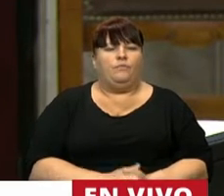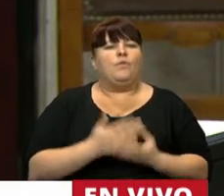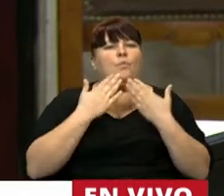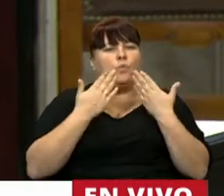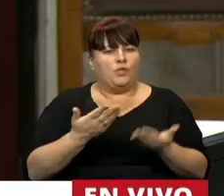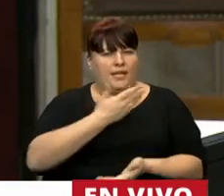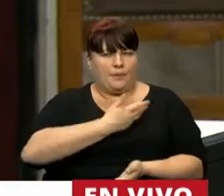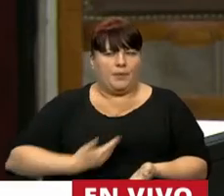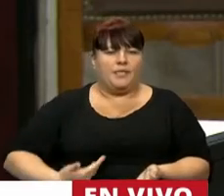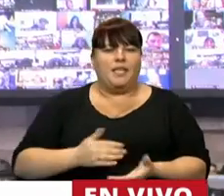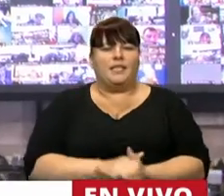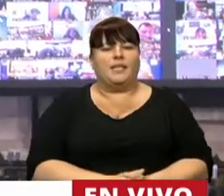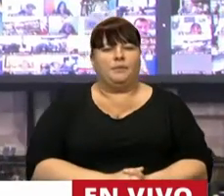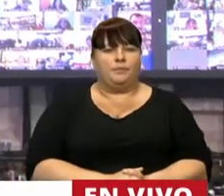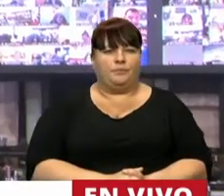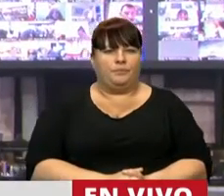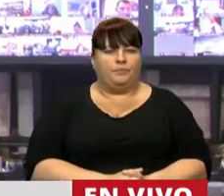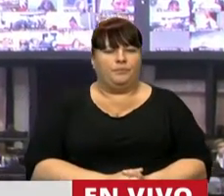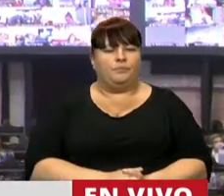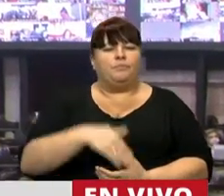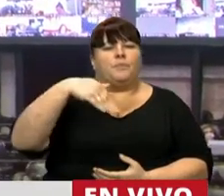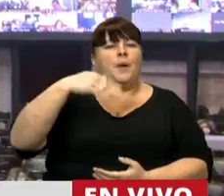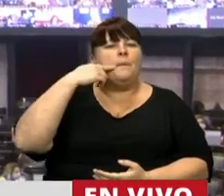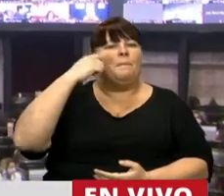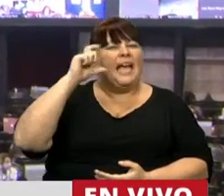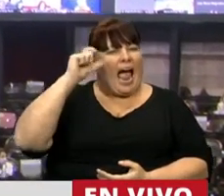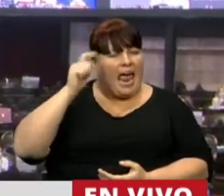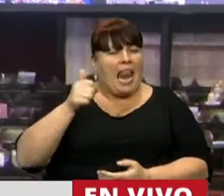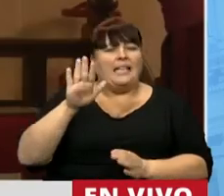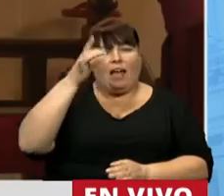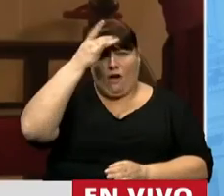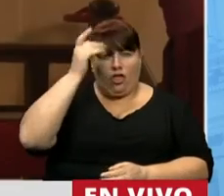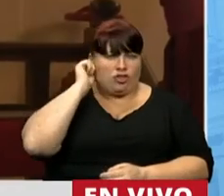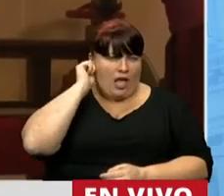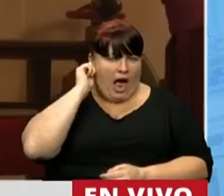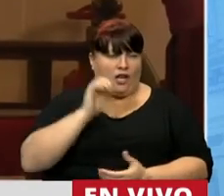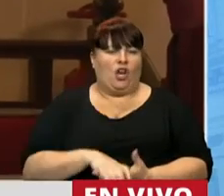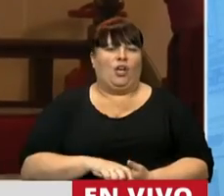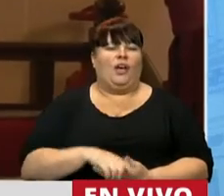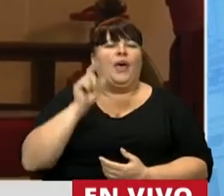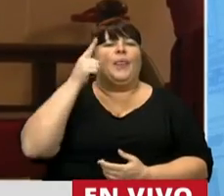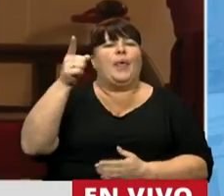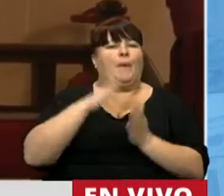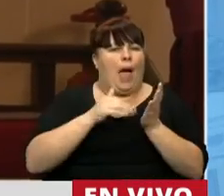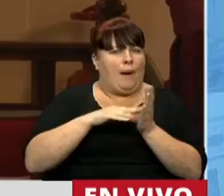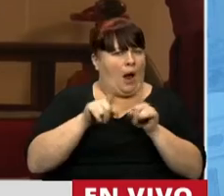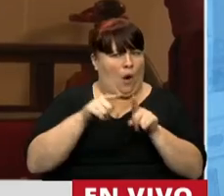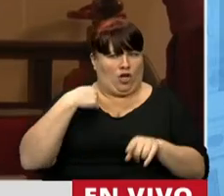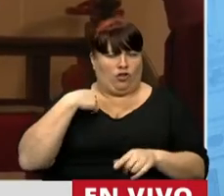Muchas gracias, señor presidente. Micaela tenía 12 años. Era bahiense, como